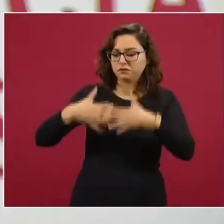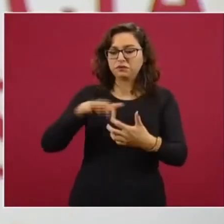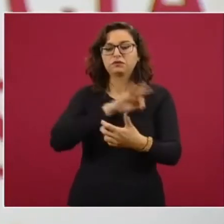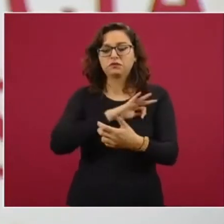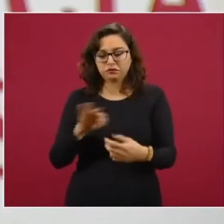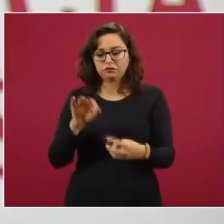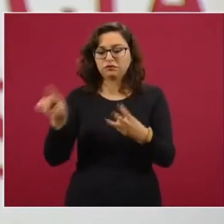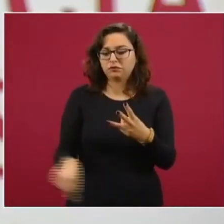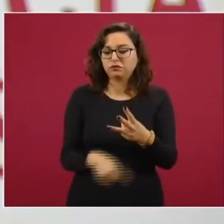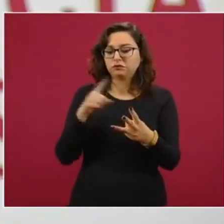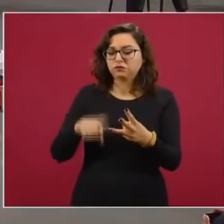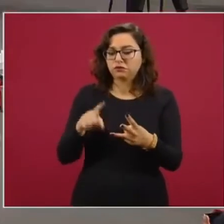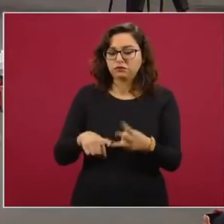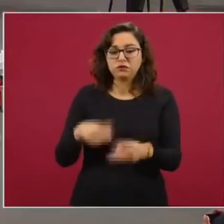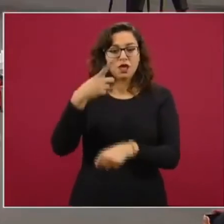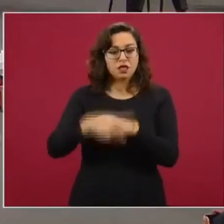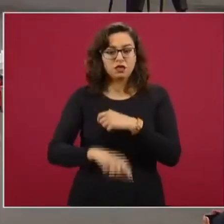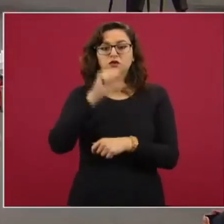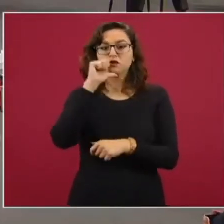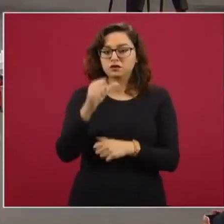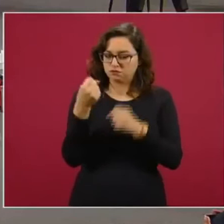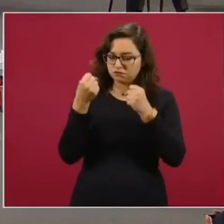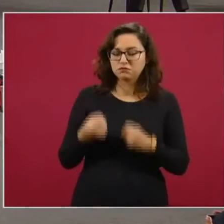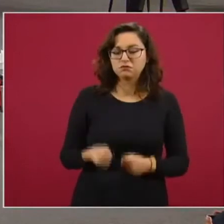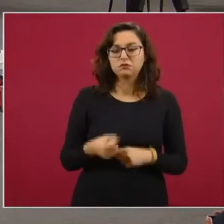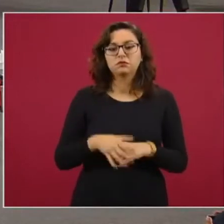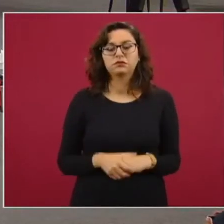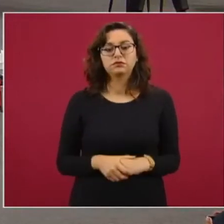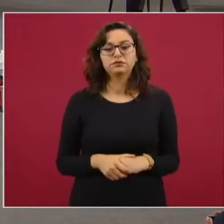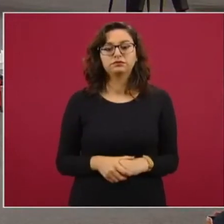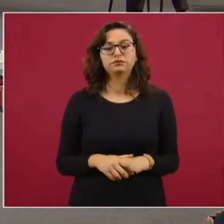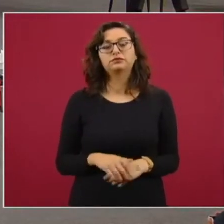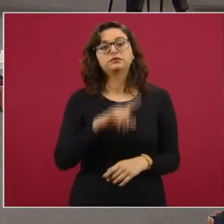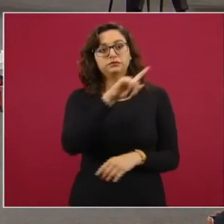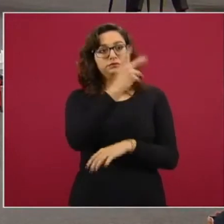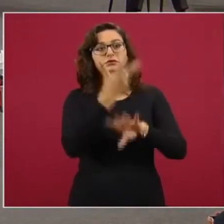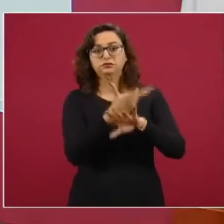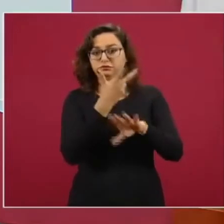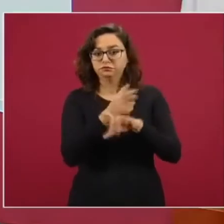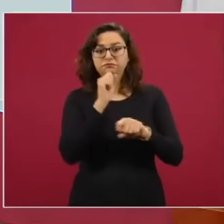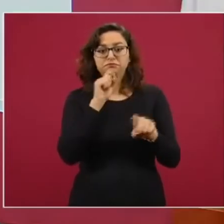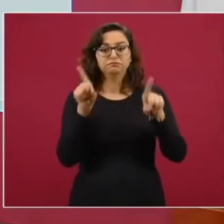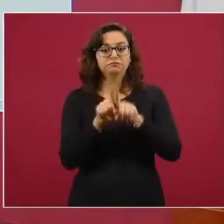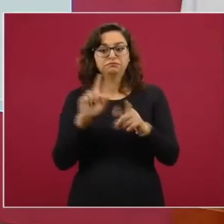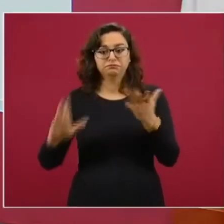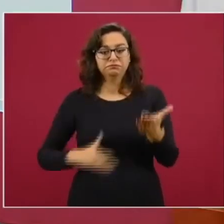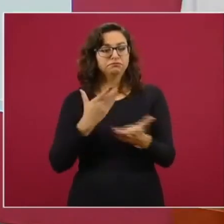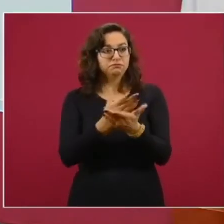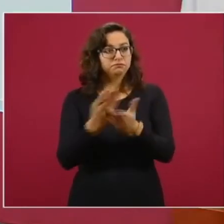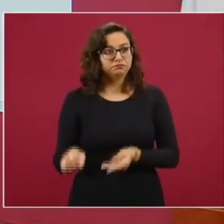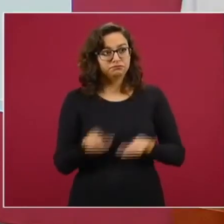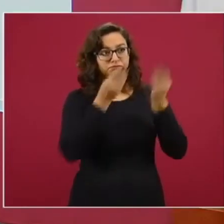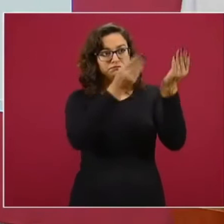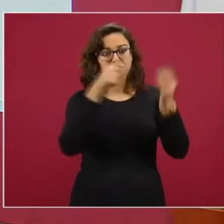las personas. Se presentará en Estados Unidos y también deberán hacerlo, en el caso de México, ante la COFEPRIS y